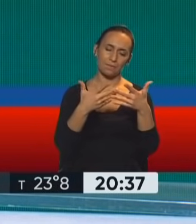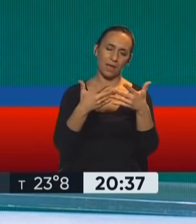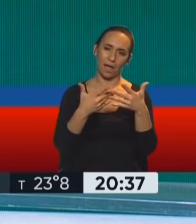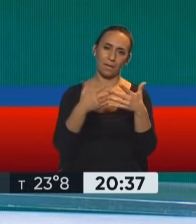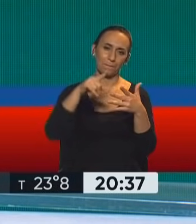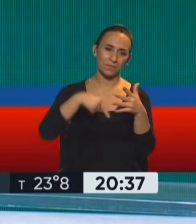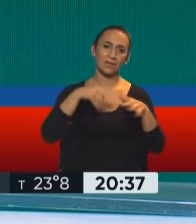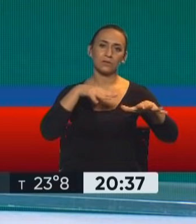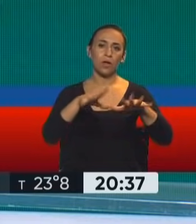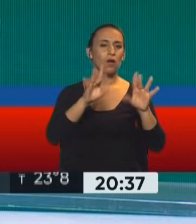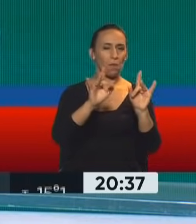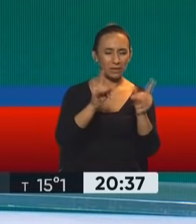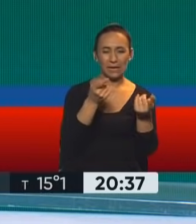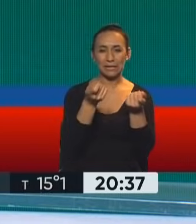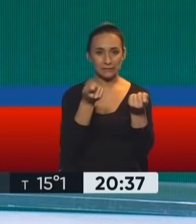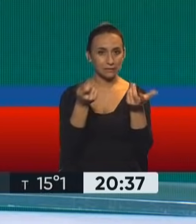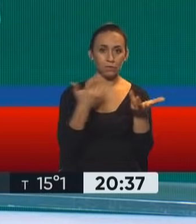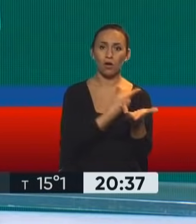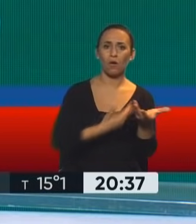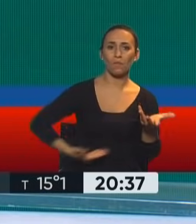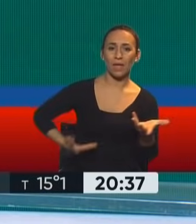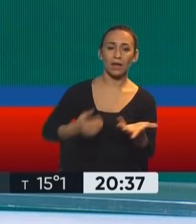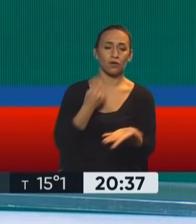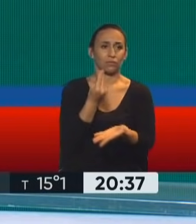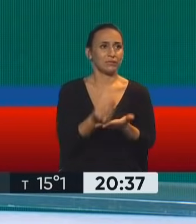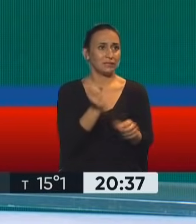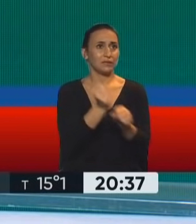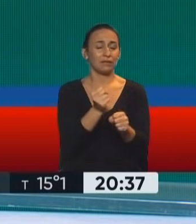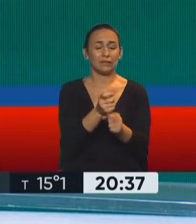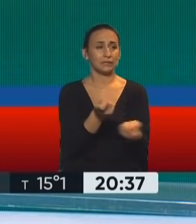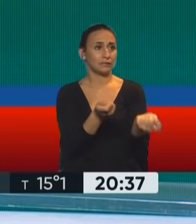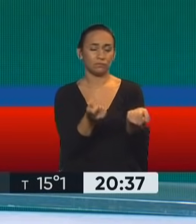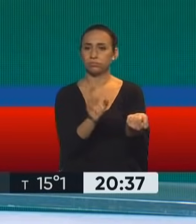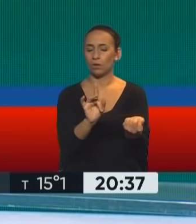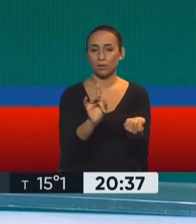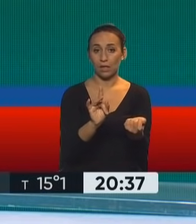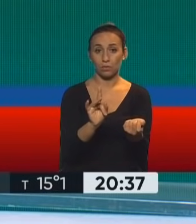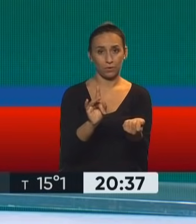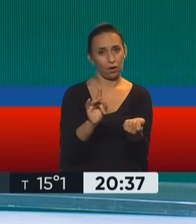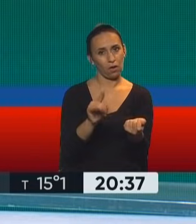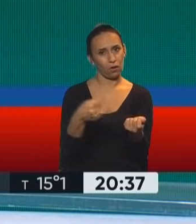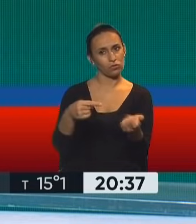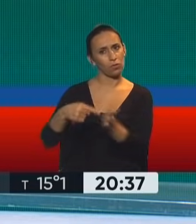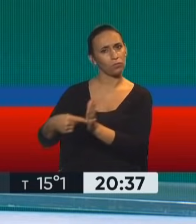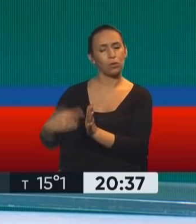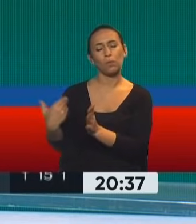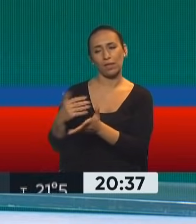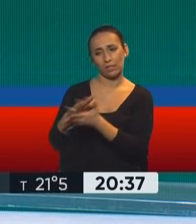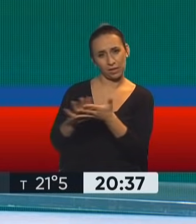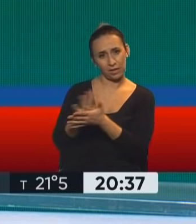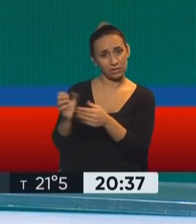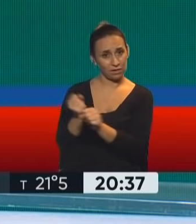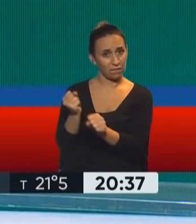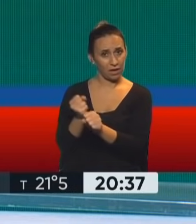muchísimos aspectos de la gobernanza, pero en muchos otros aspectos se podía ir trabajando, e incluso en muchos